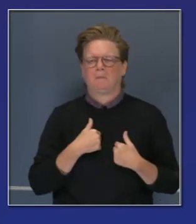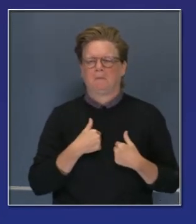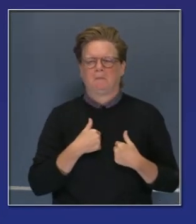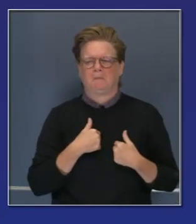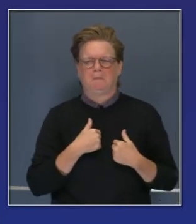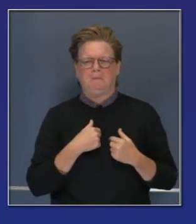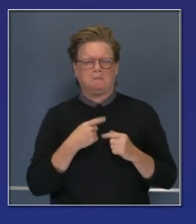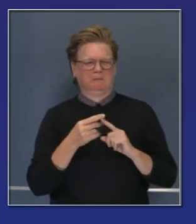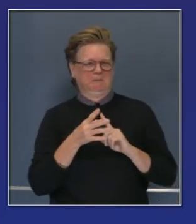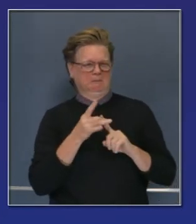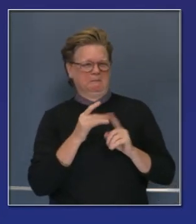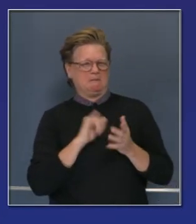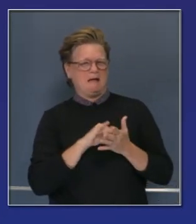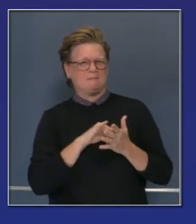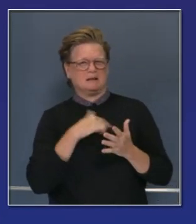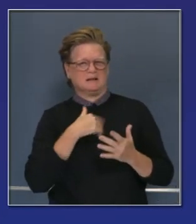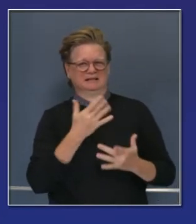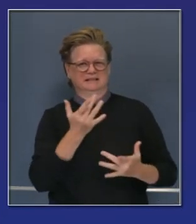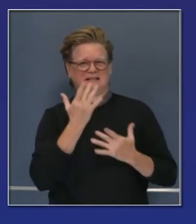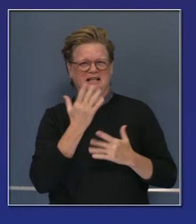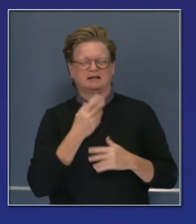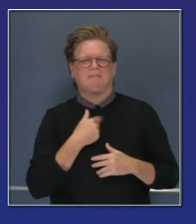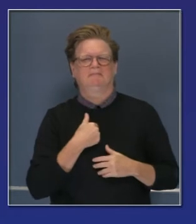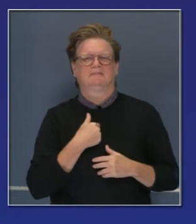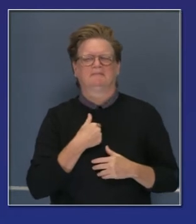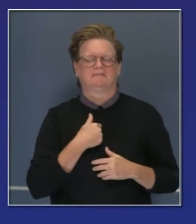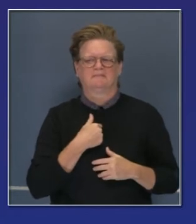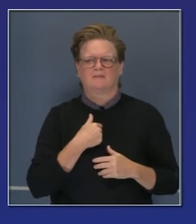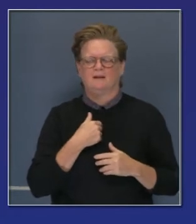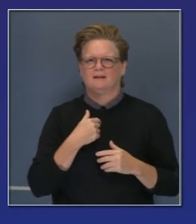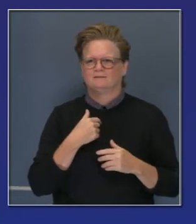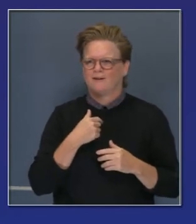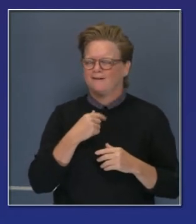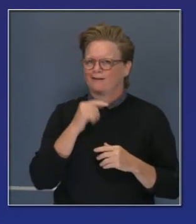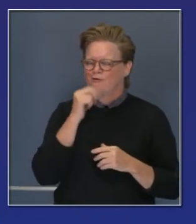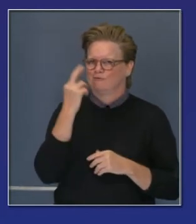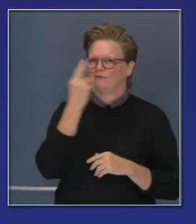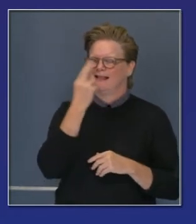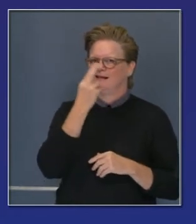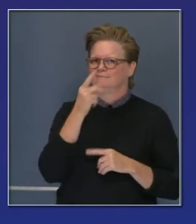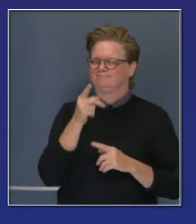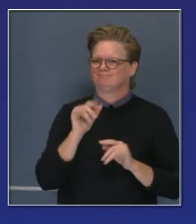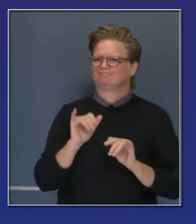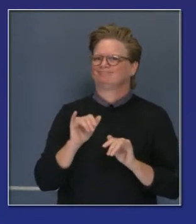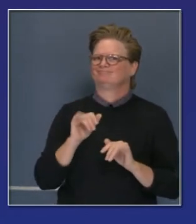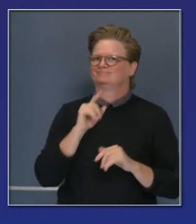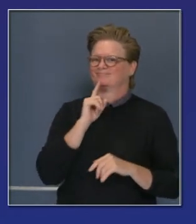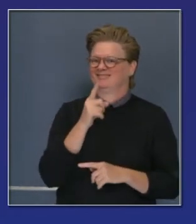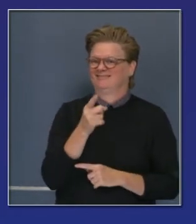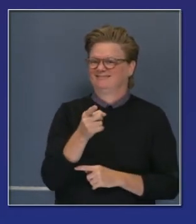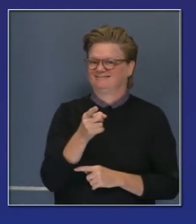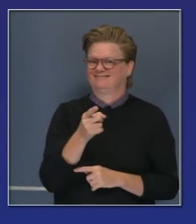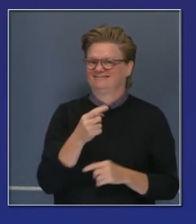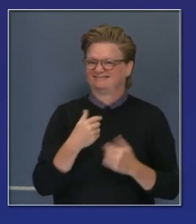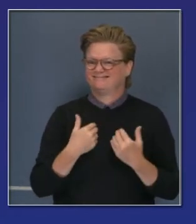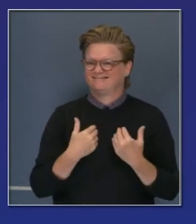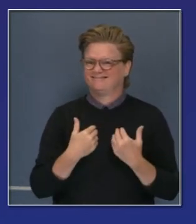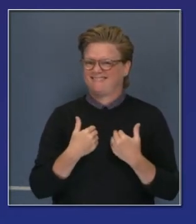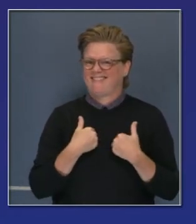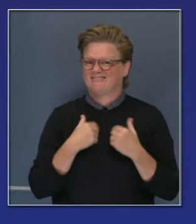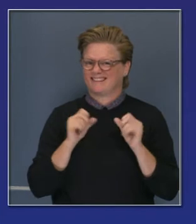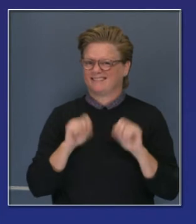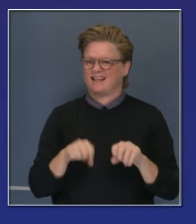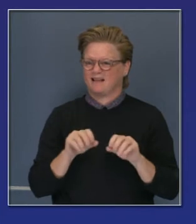la posibilidad de que ellos mismos puedan contraer COVID-19, sino la posibilidad de que puedan propagarla considerablemente en